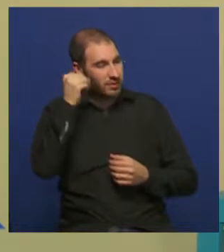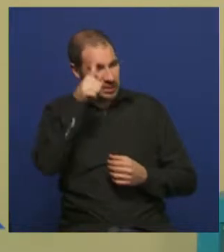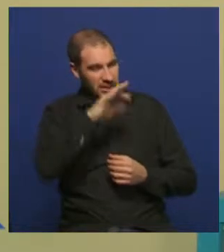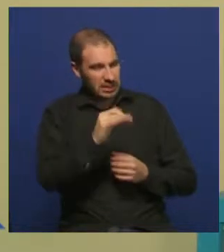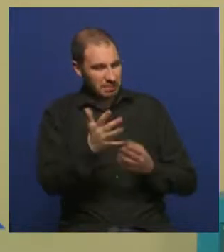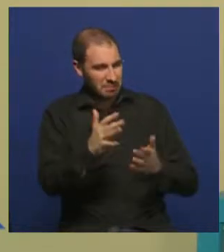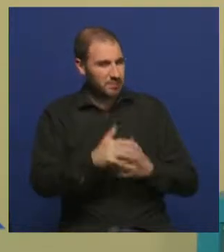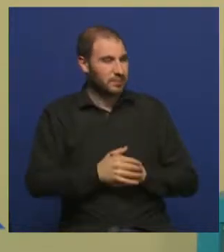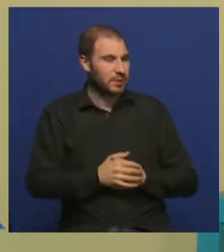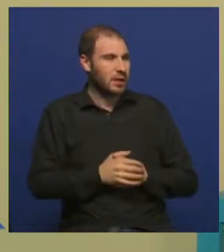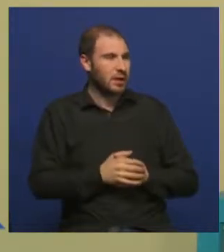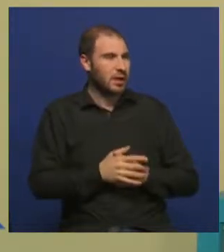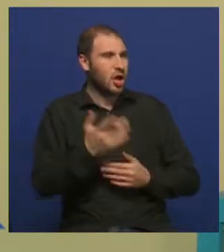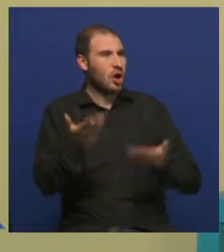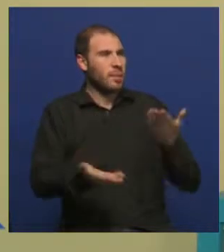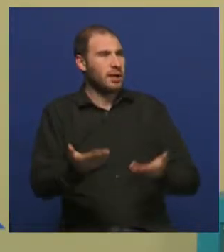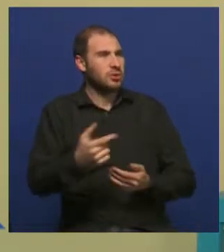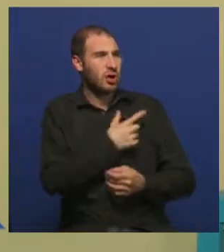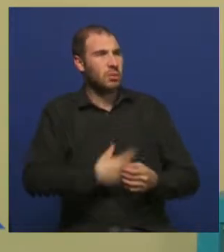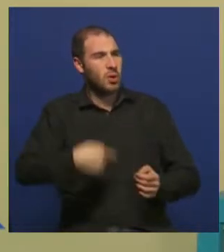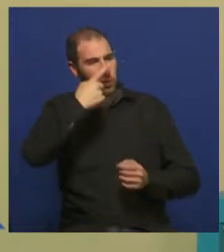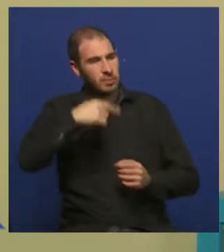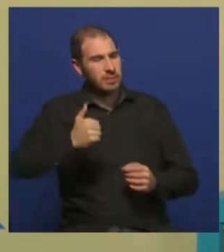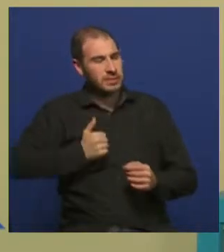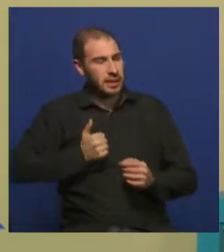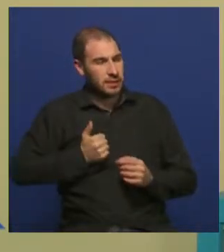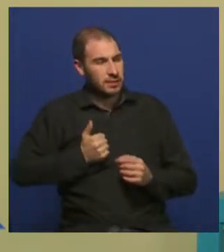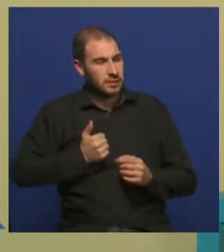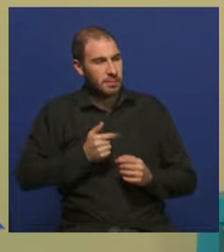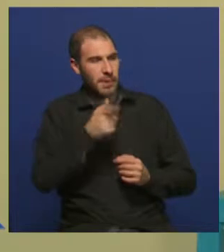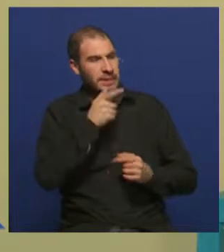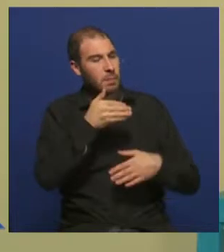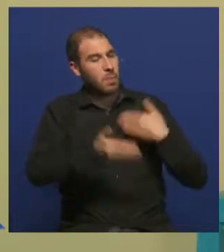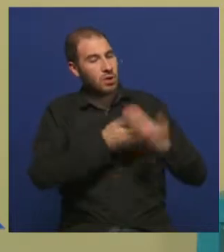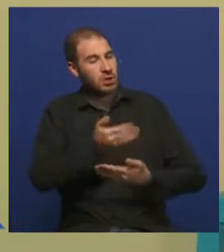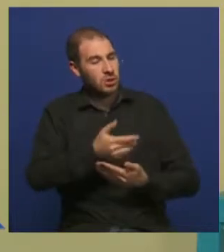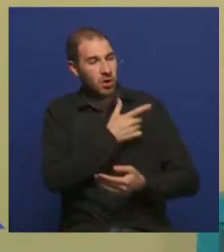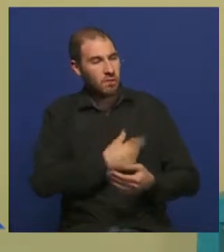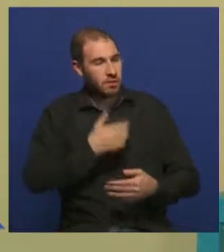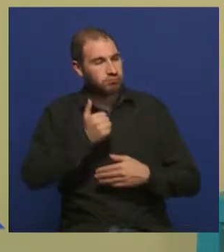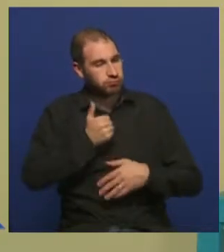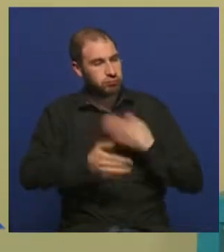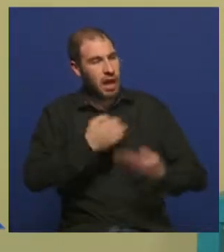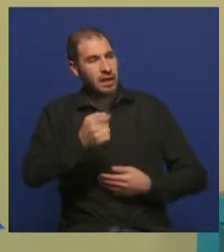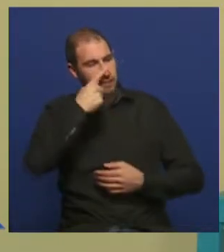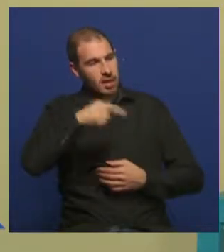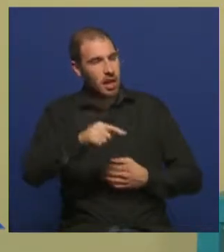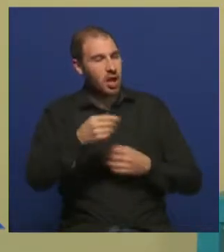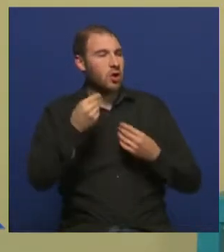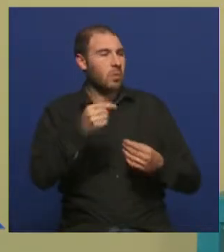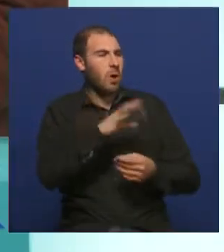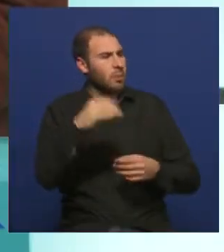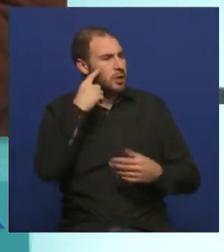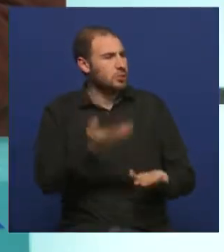equivoco. ¿Qué similitud tiene con la última dictadura militar? ¿Fue como un proceso de dictaduras hasta que llegó a la última? ¿Desde dónde lo